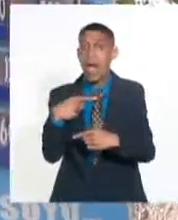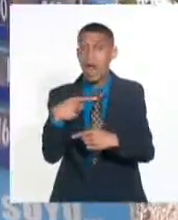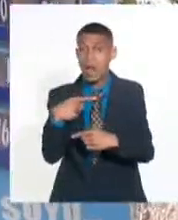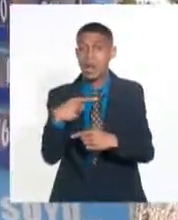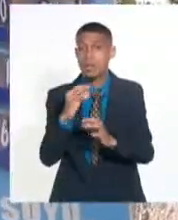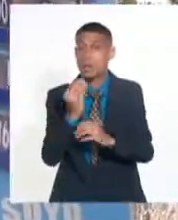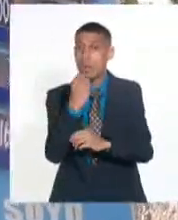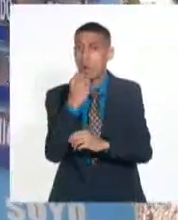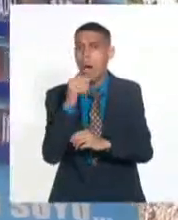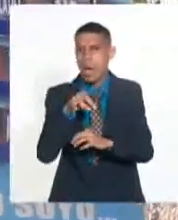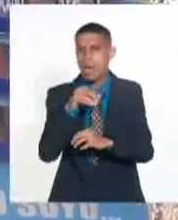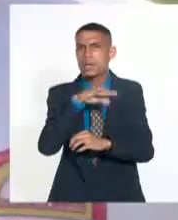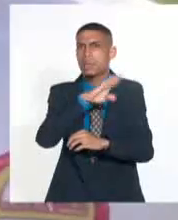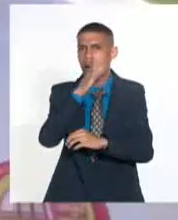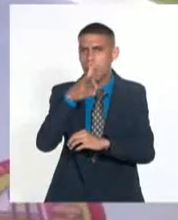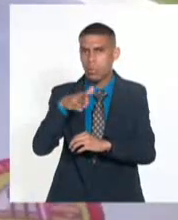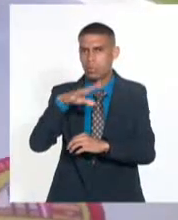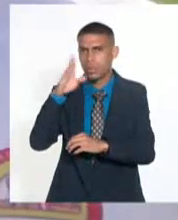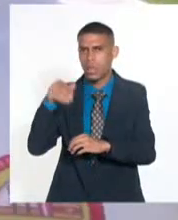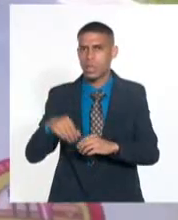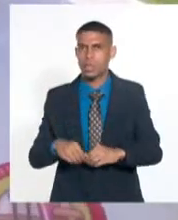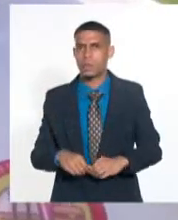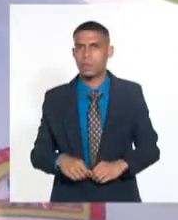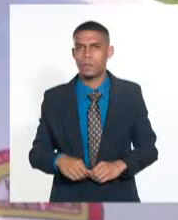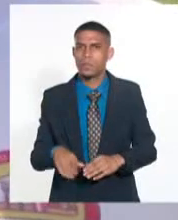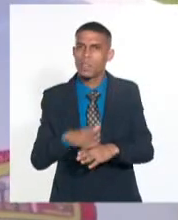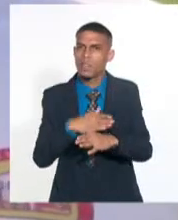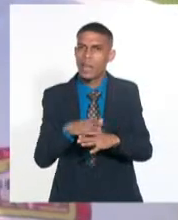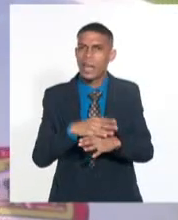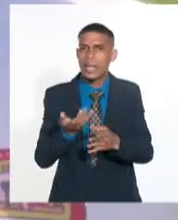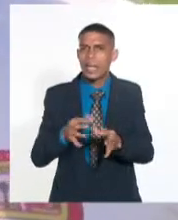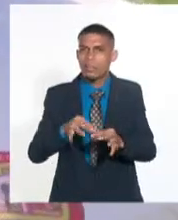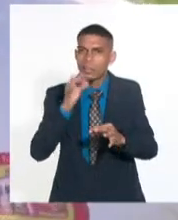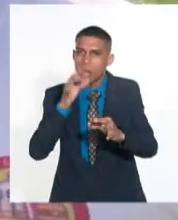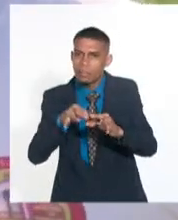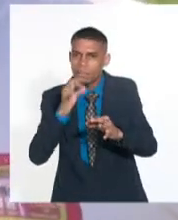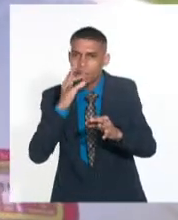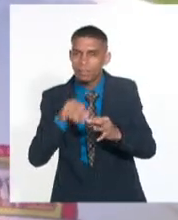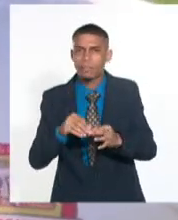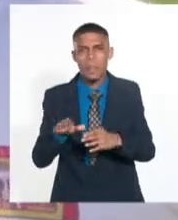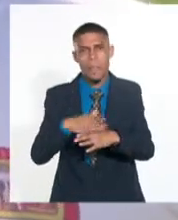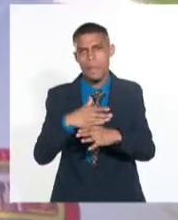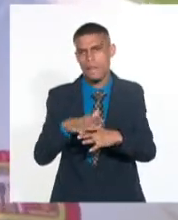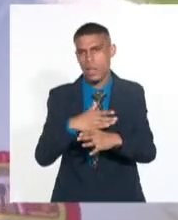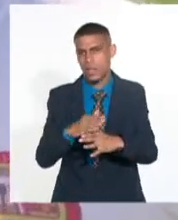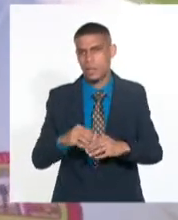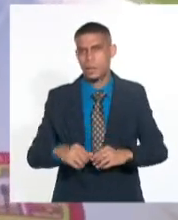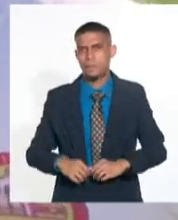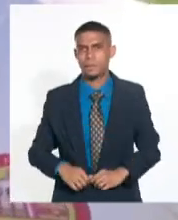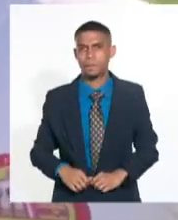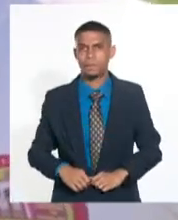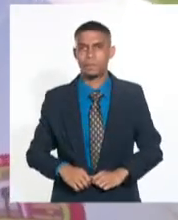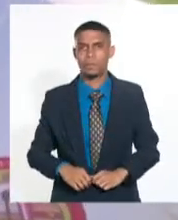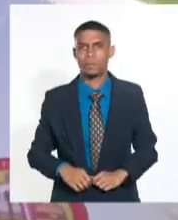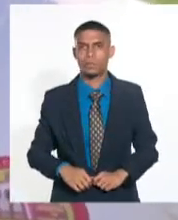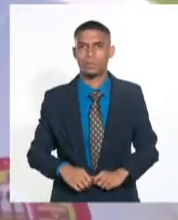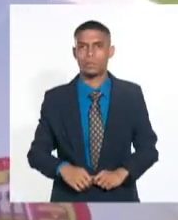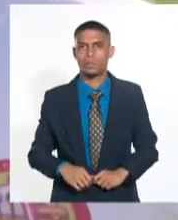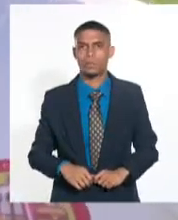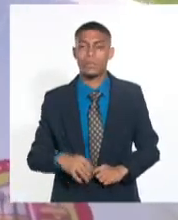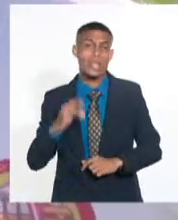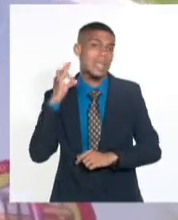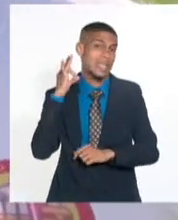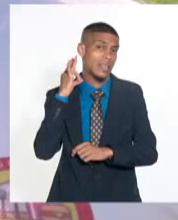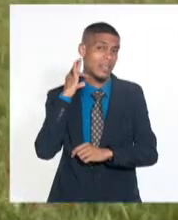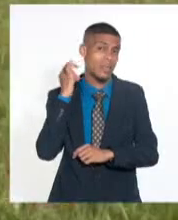lo podemos ver aquí en la montaña o como hemos echado la chicharrita y lo demás productos de de ya elaborado con merlo